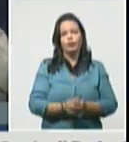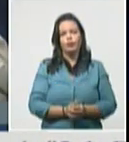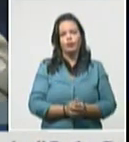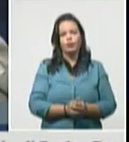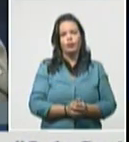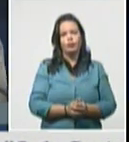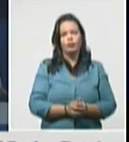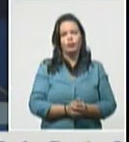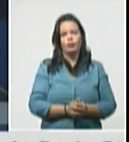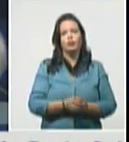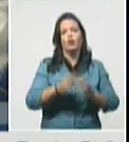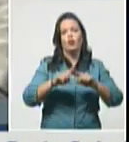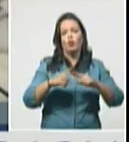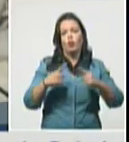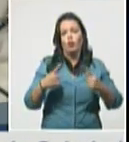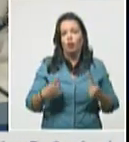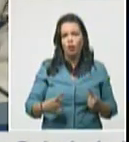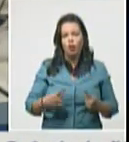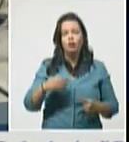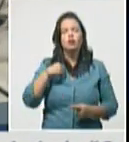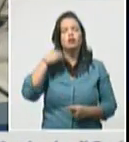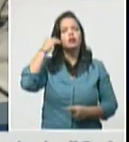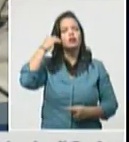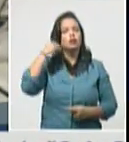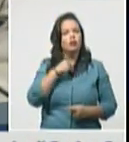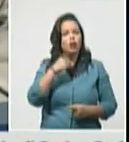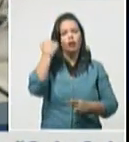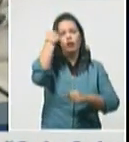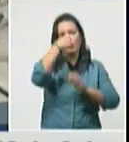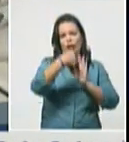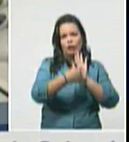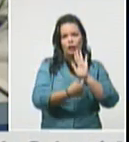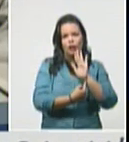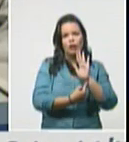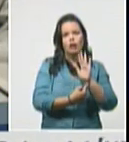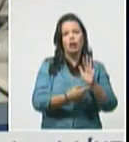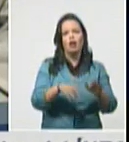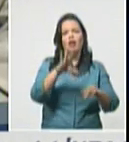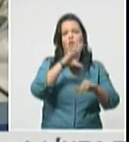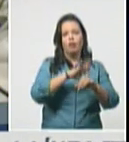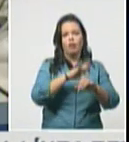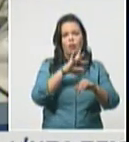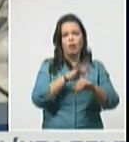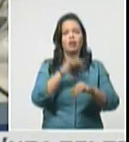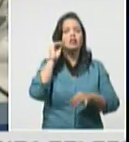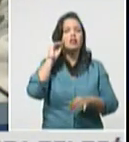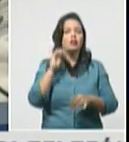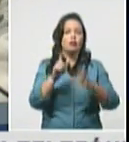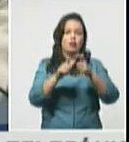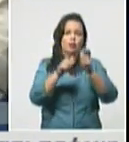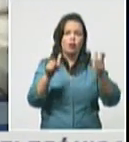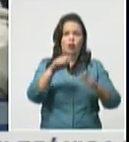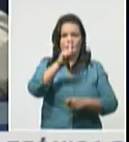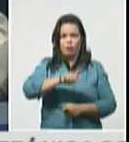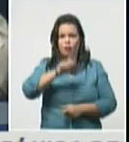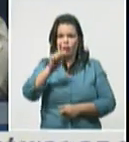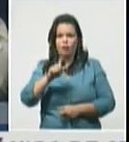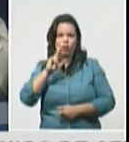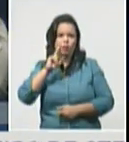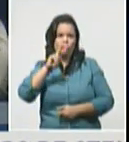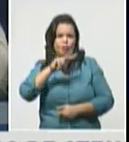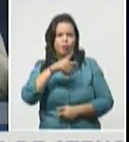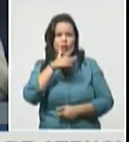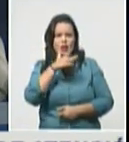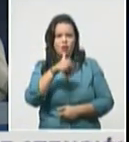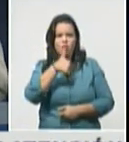las características de esta enfermedad, del elevado número de casos asintomáticos que transmiten la misma,